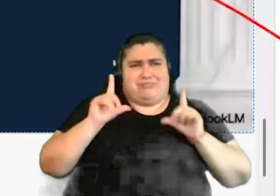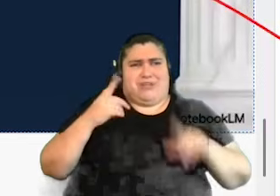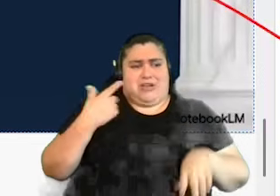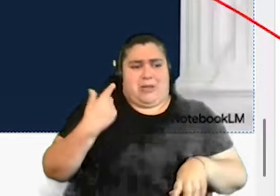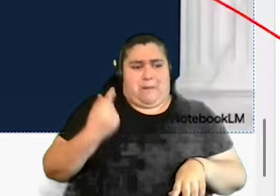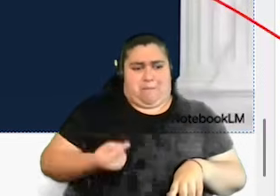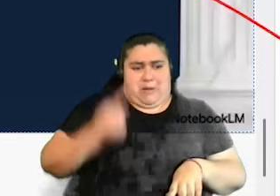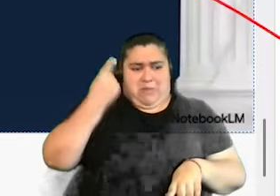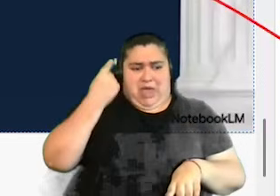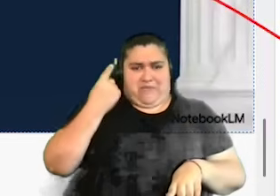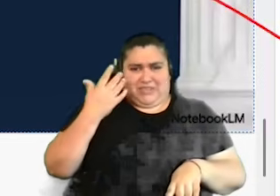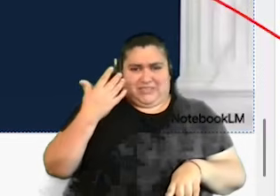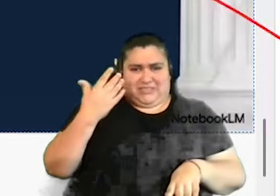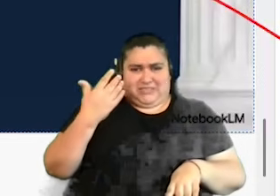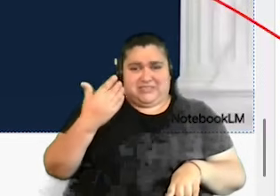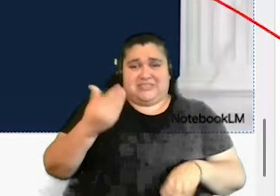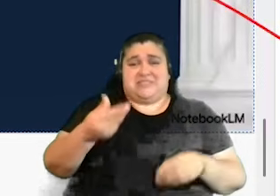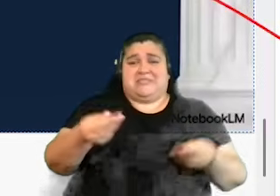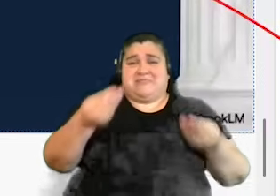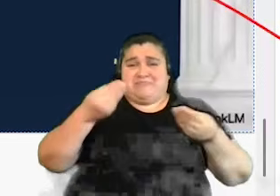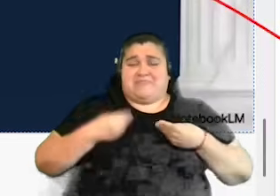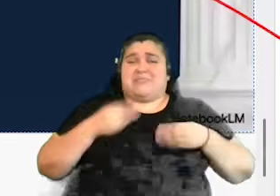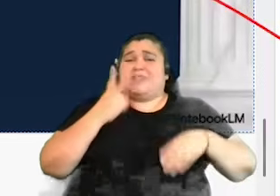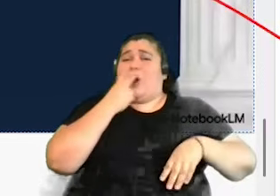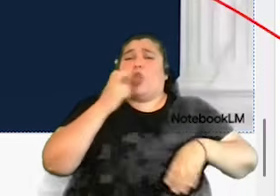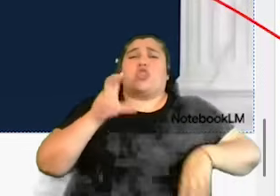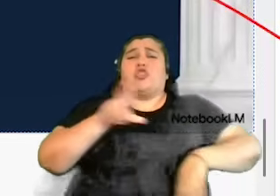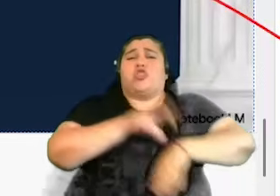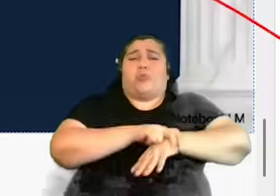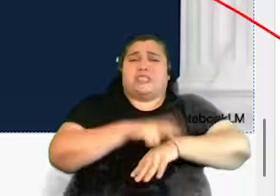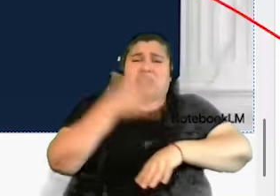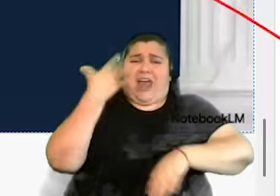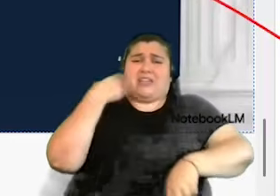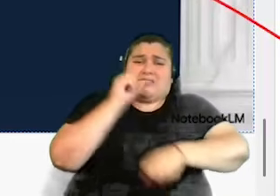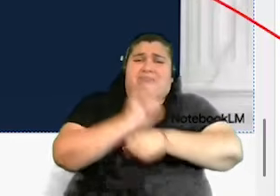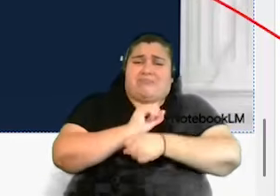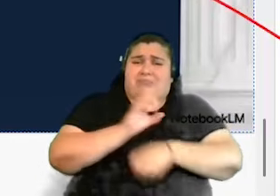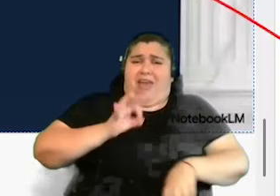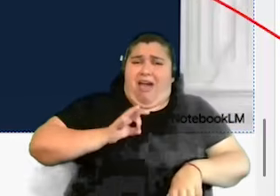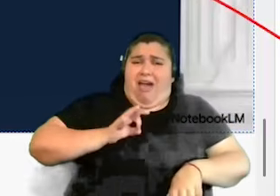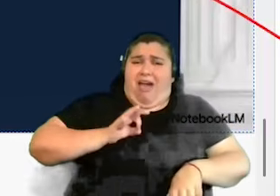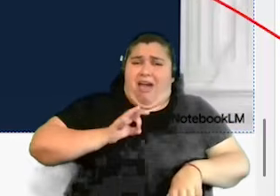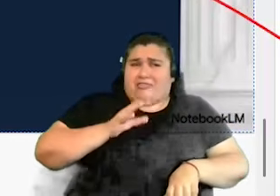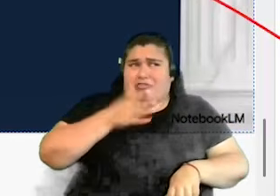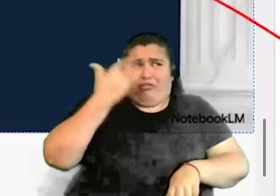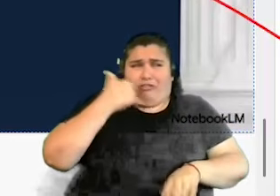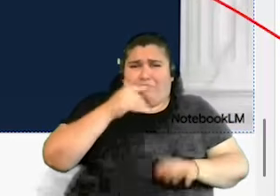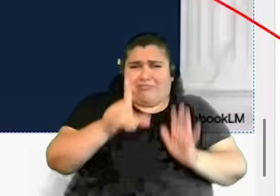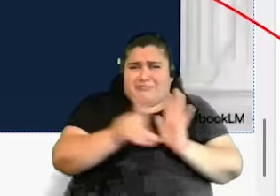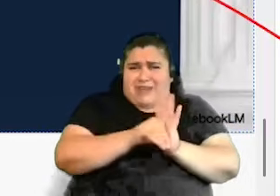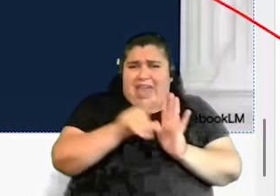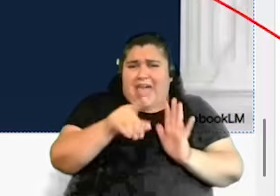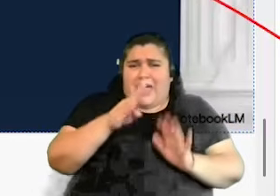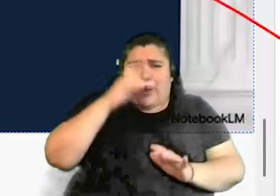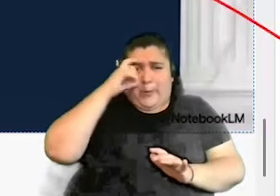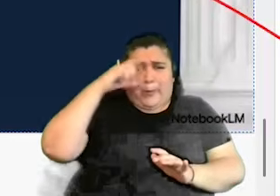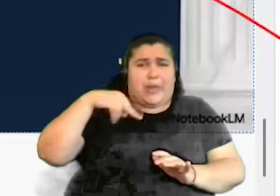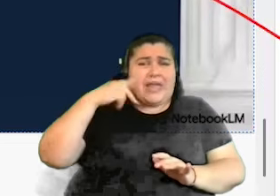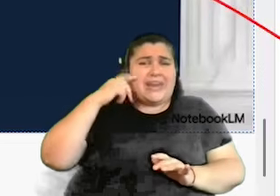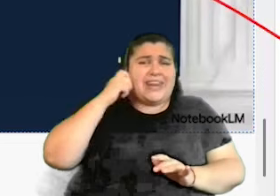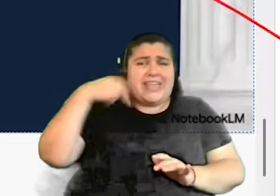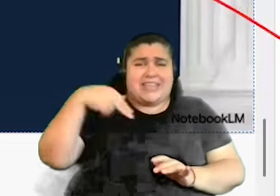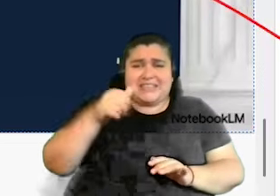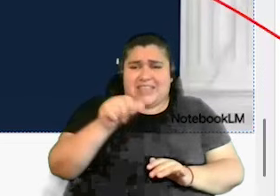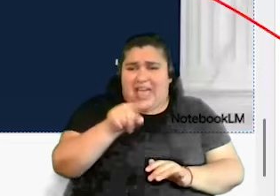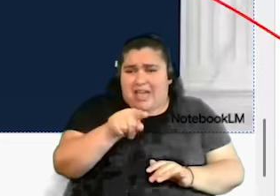me largaron a uno que tenía tobillera ya puesta por la ley más benigna. Entonces, viste, son 7 años